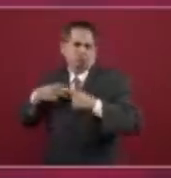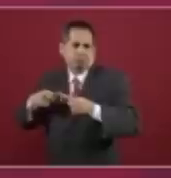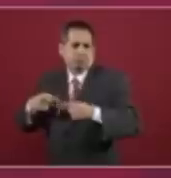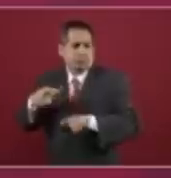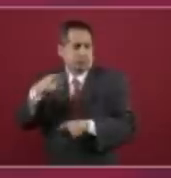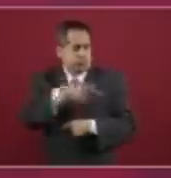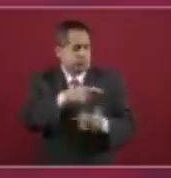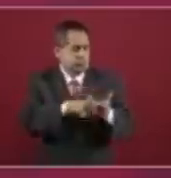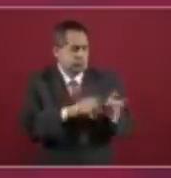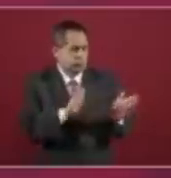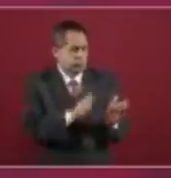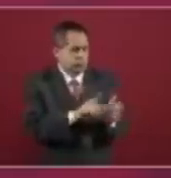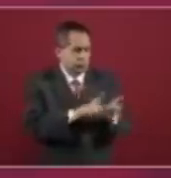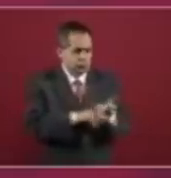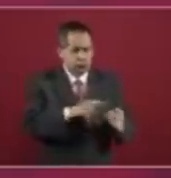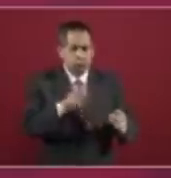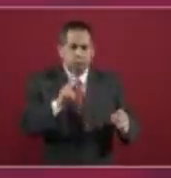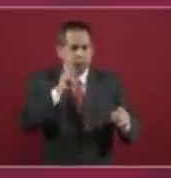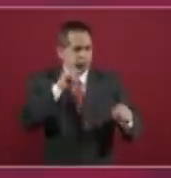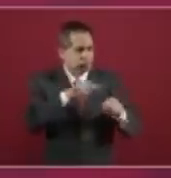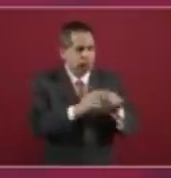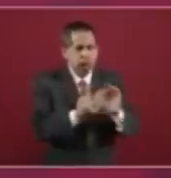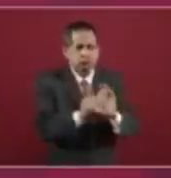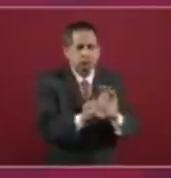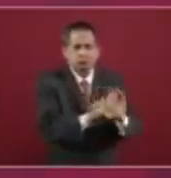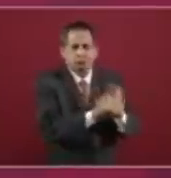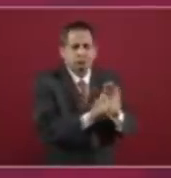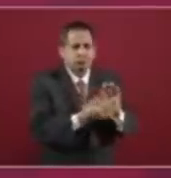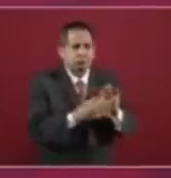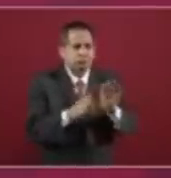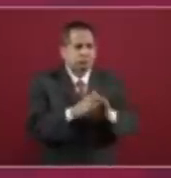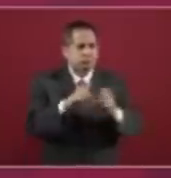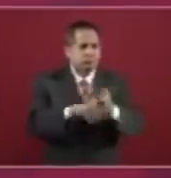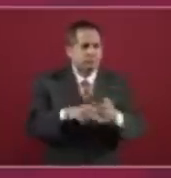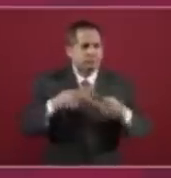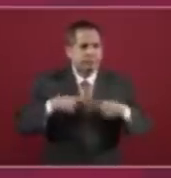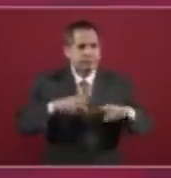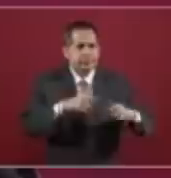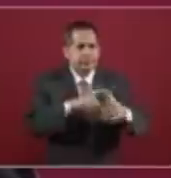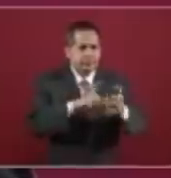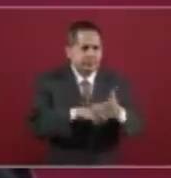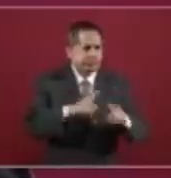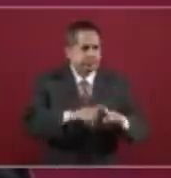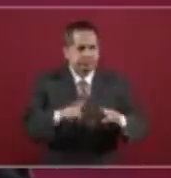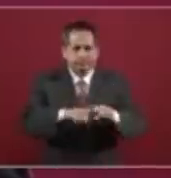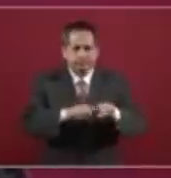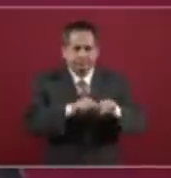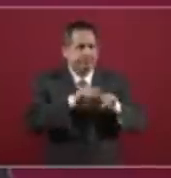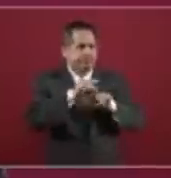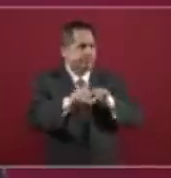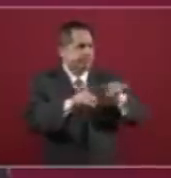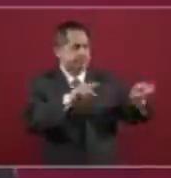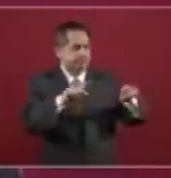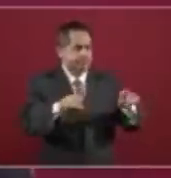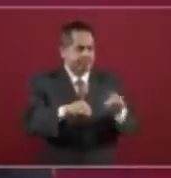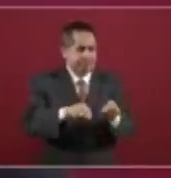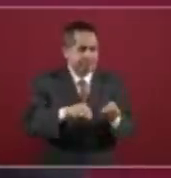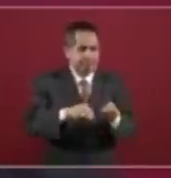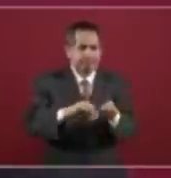más cercanas a las poblaciones pequeñas dispersas.